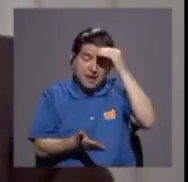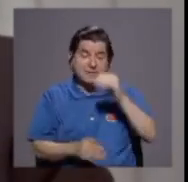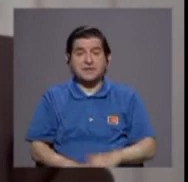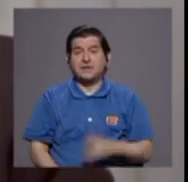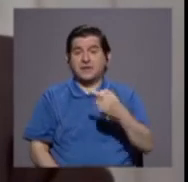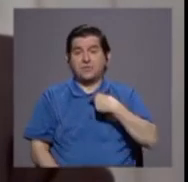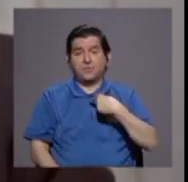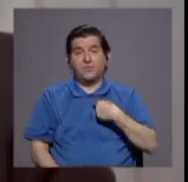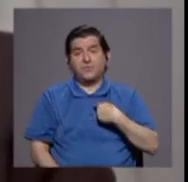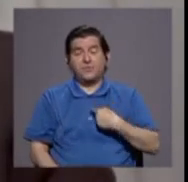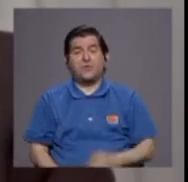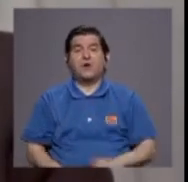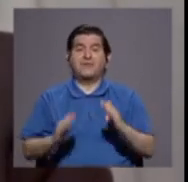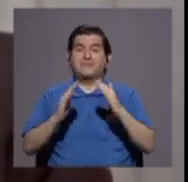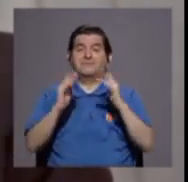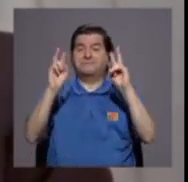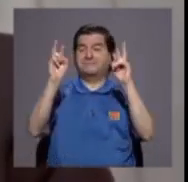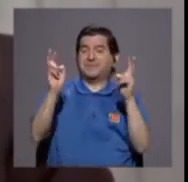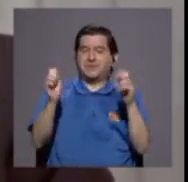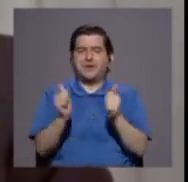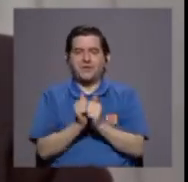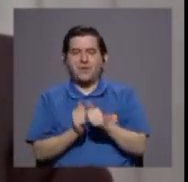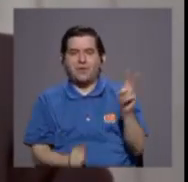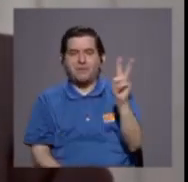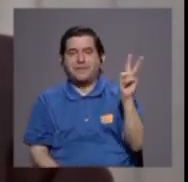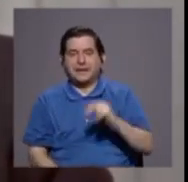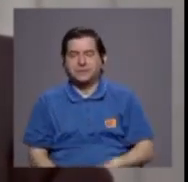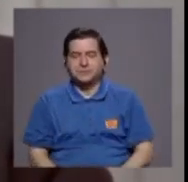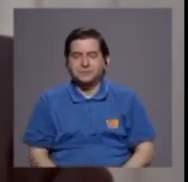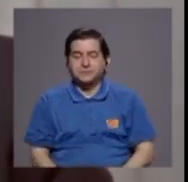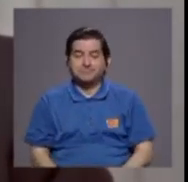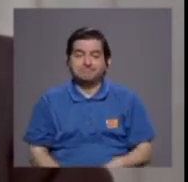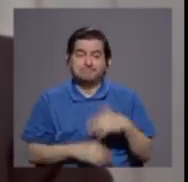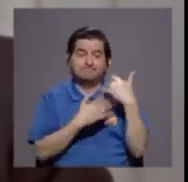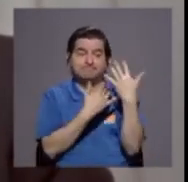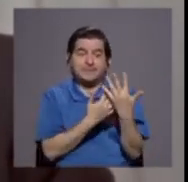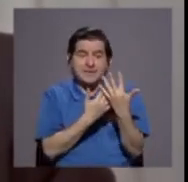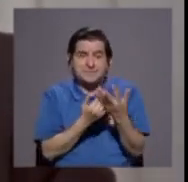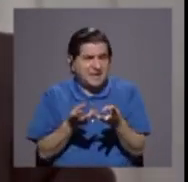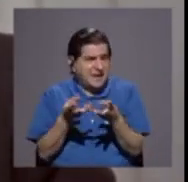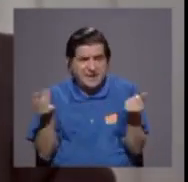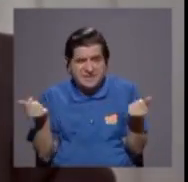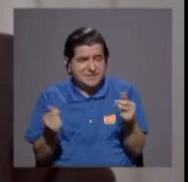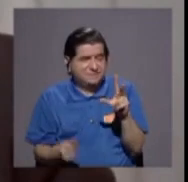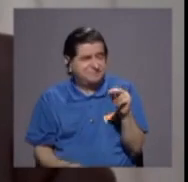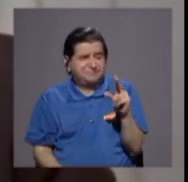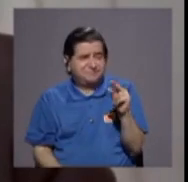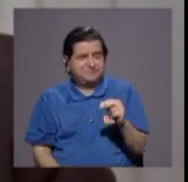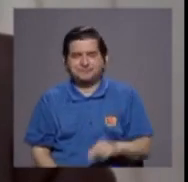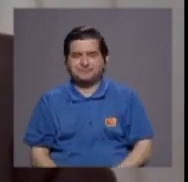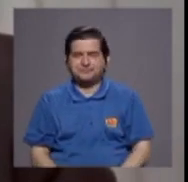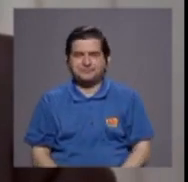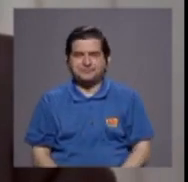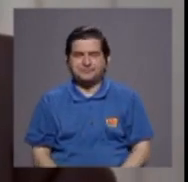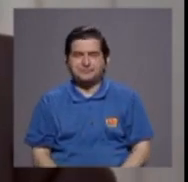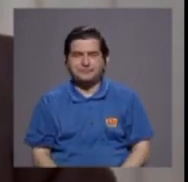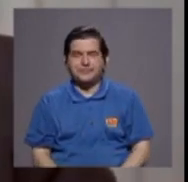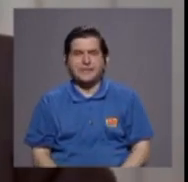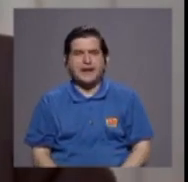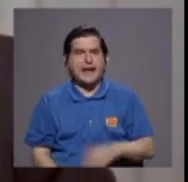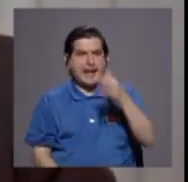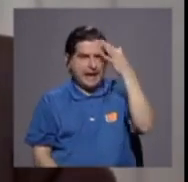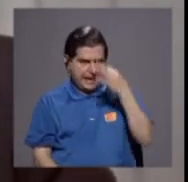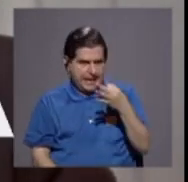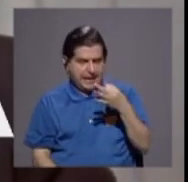el virus en vez de esperar que nada más desaparezca. Creo, sin